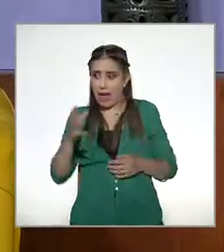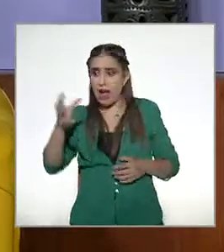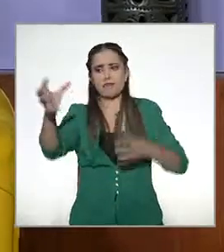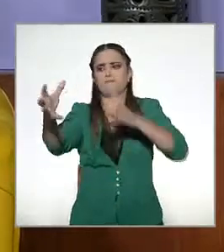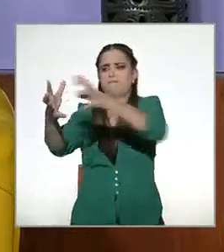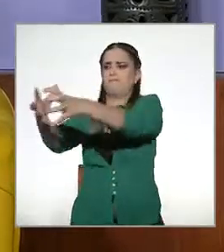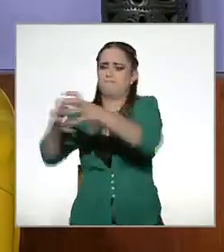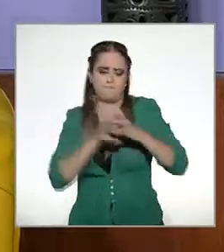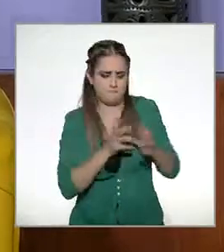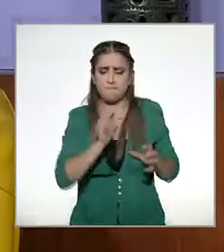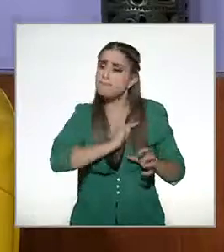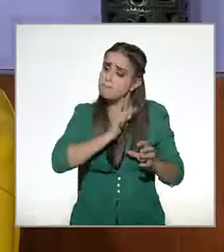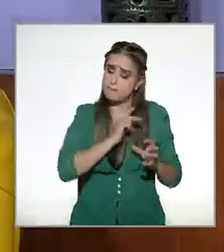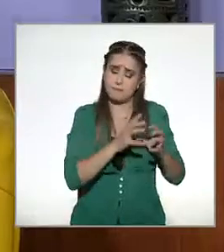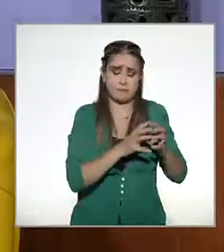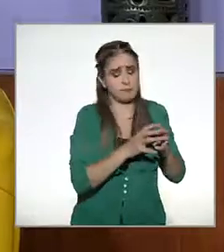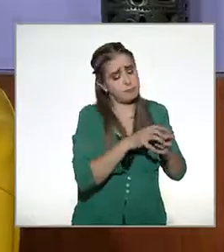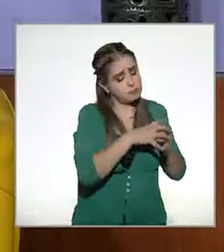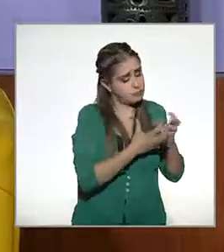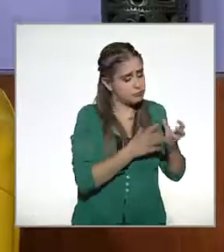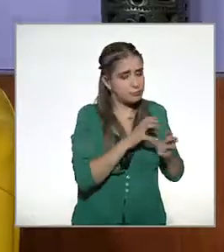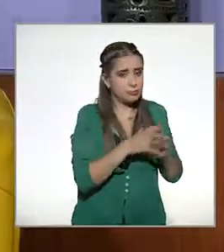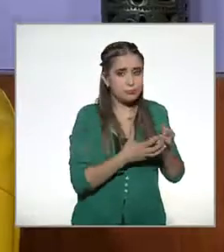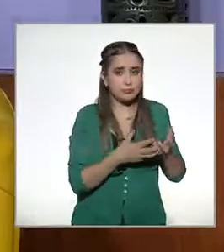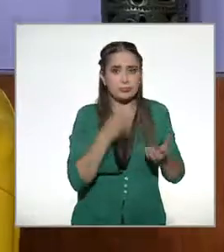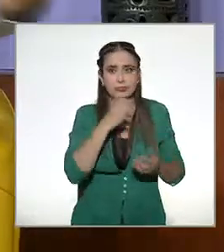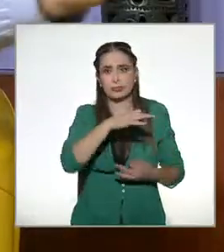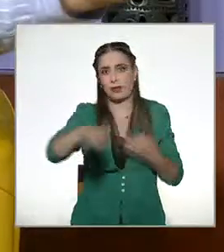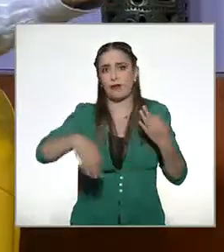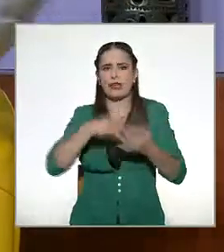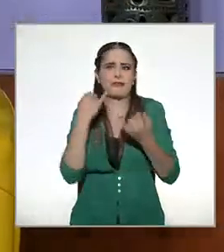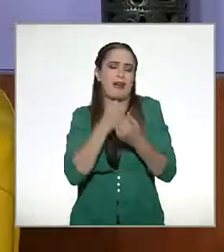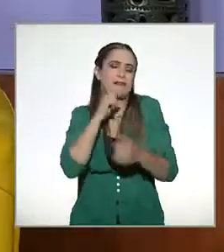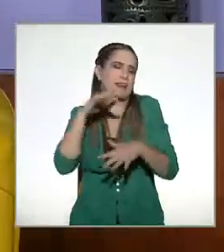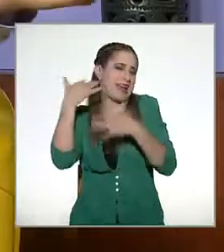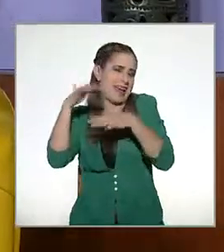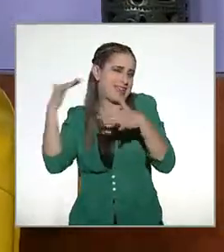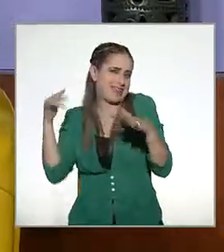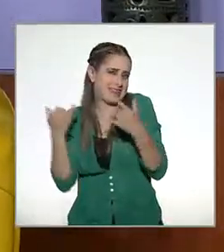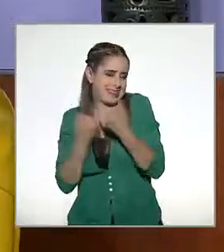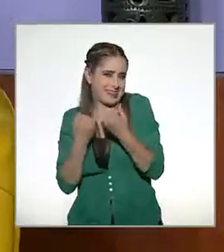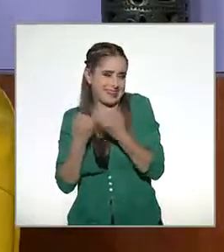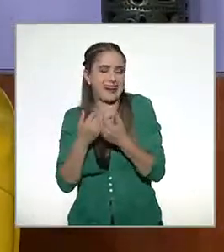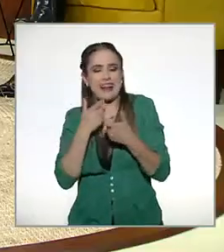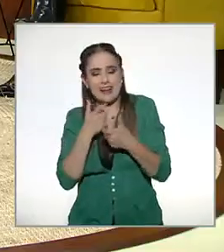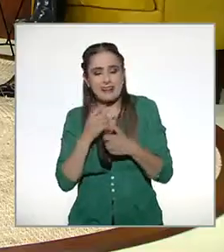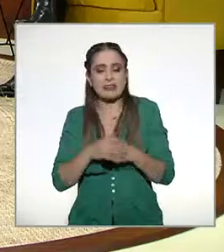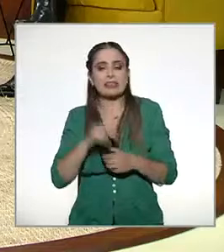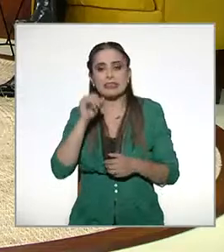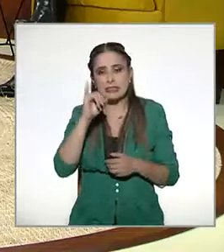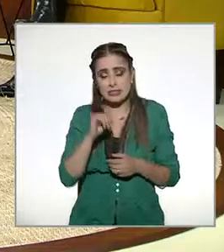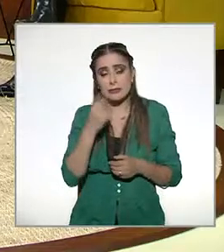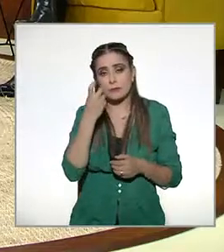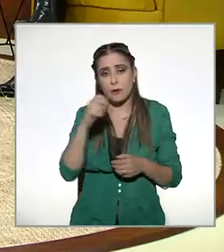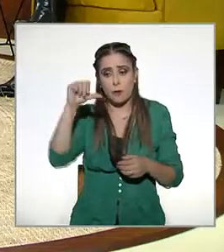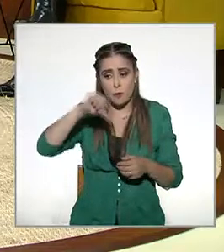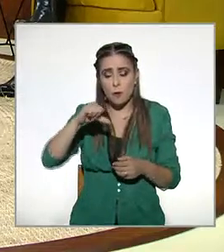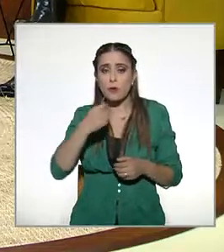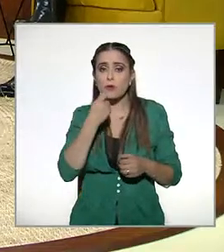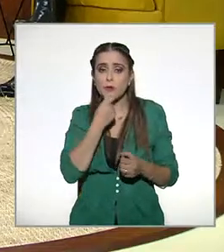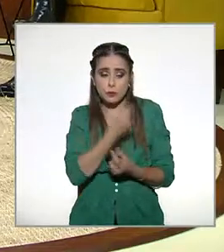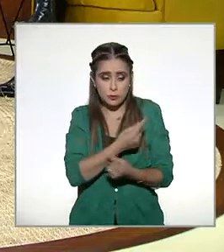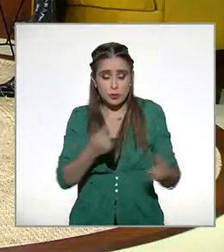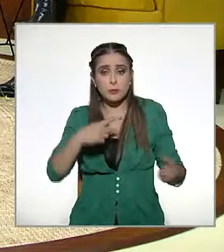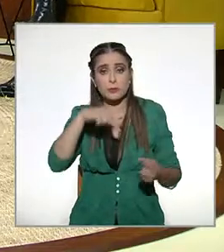a quitar porque lo tiene el otro y así somos los adultos claro pero eso es lindísimo porque justamente hoy hablamos de niños pero hay que